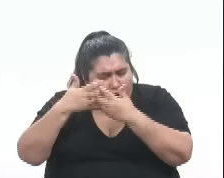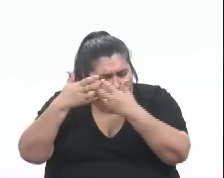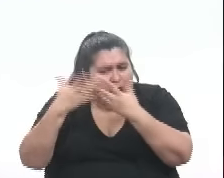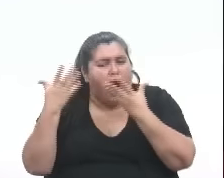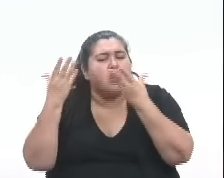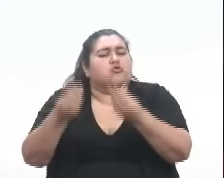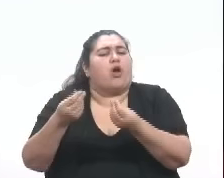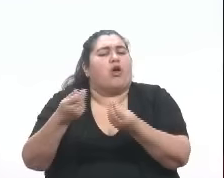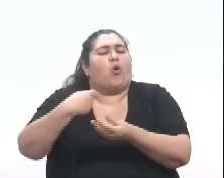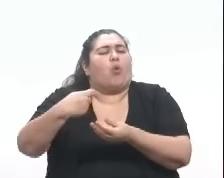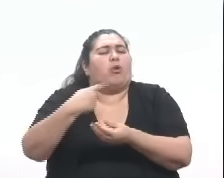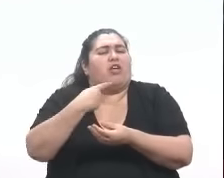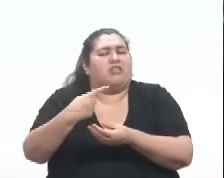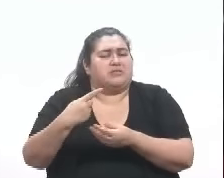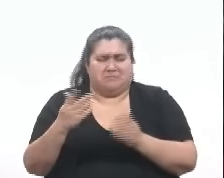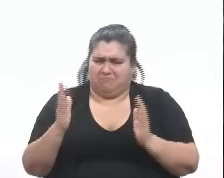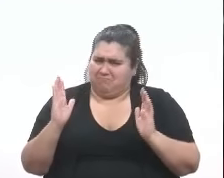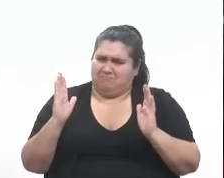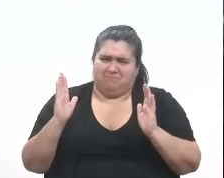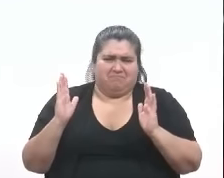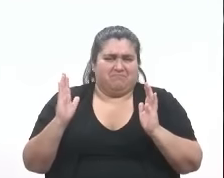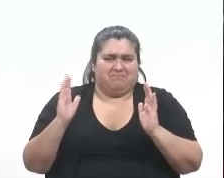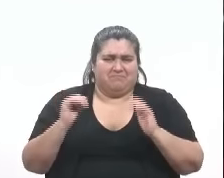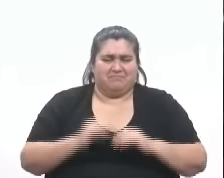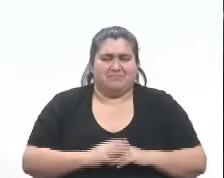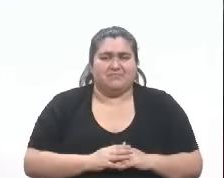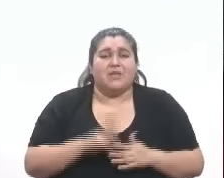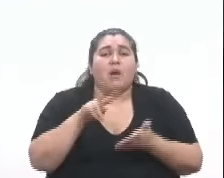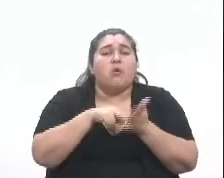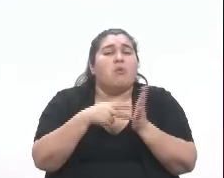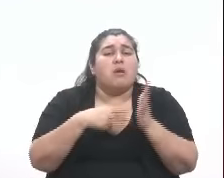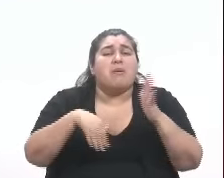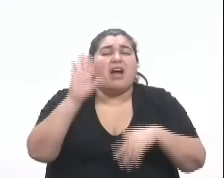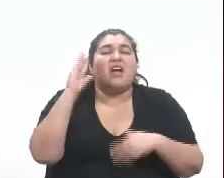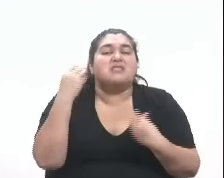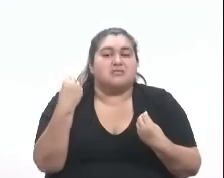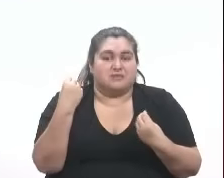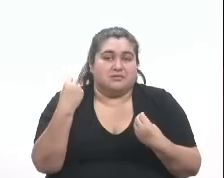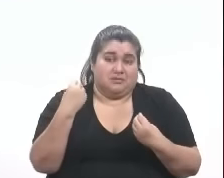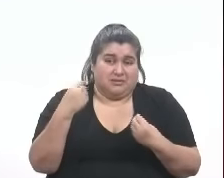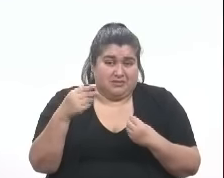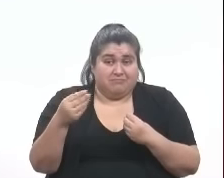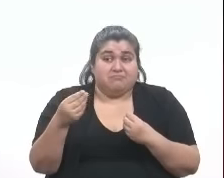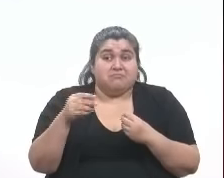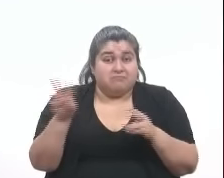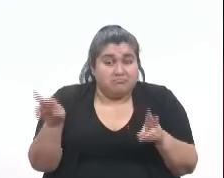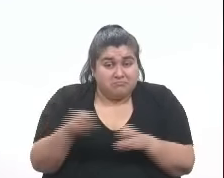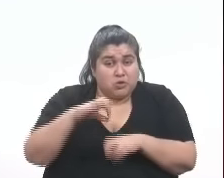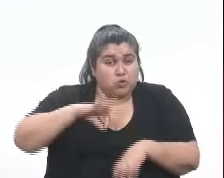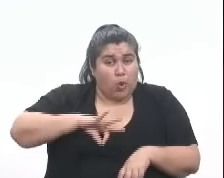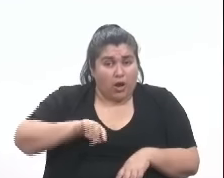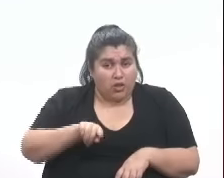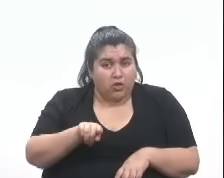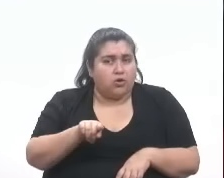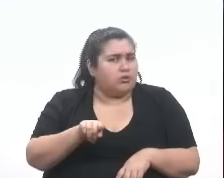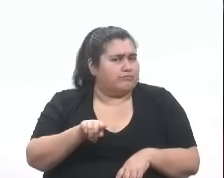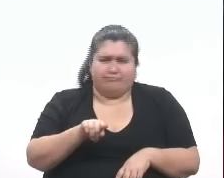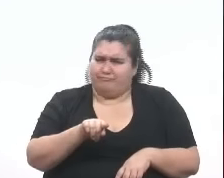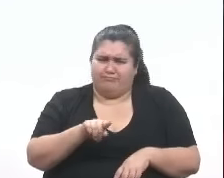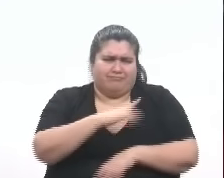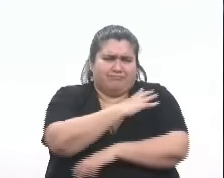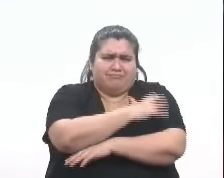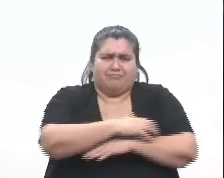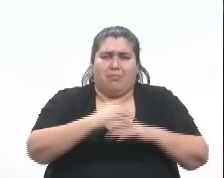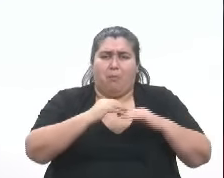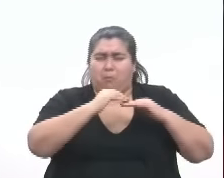diputados. Pero el problema es que la mayoría con este ingreso está bajo la línea de indigencia, no de